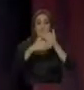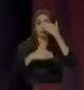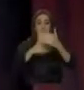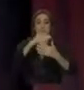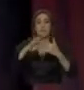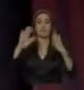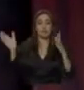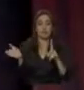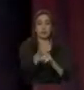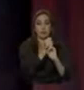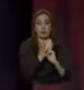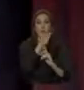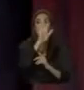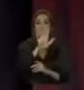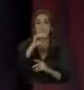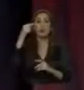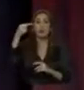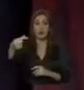hacia el 5G,